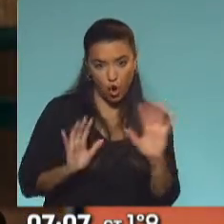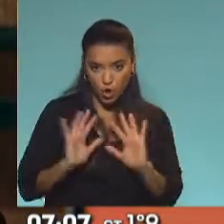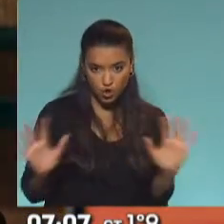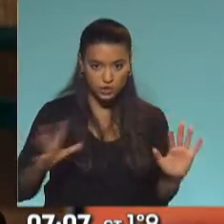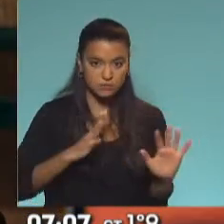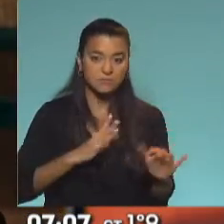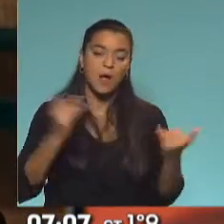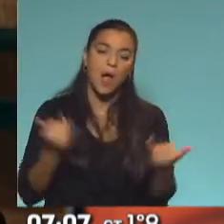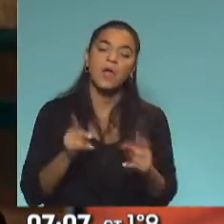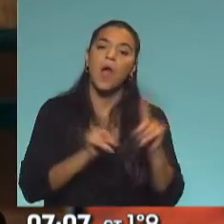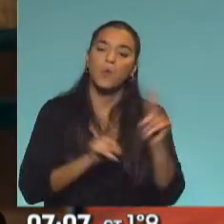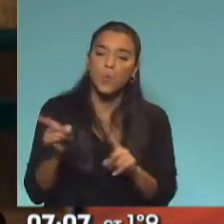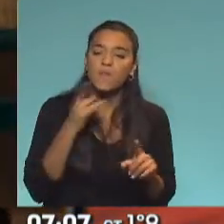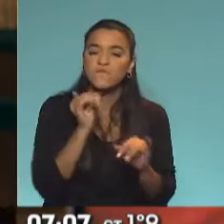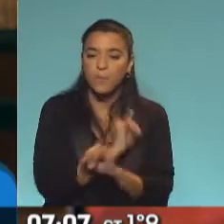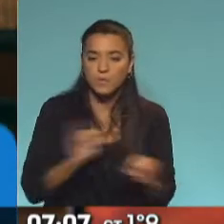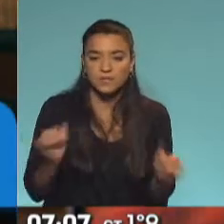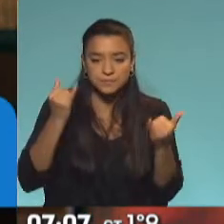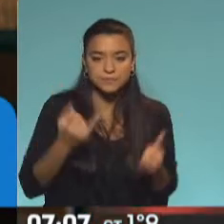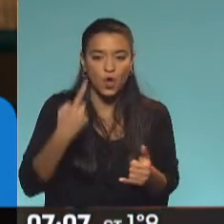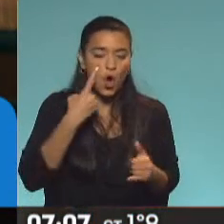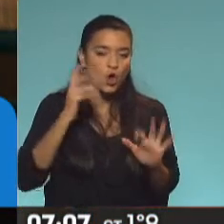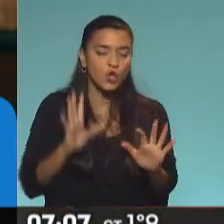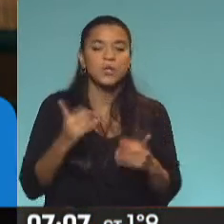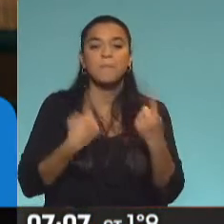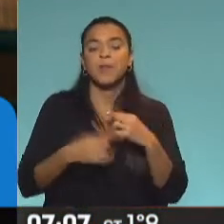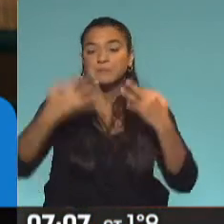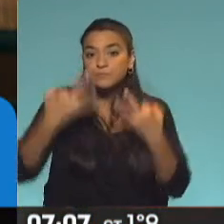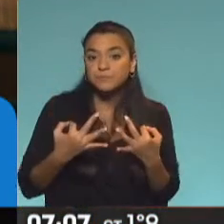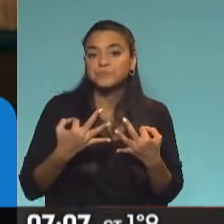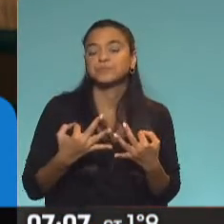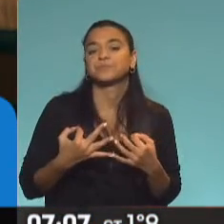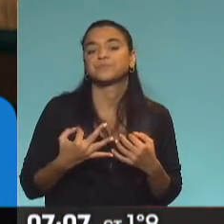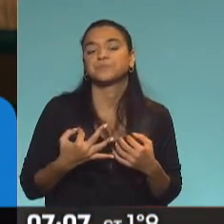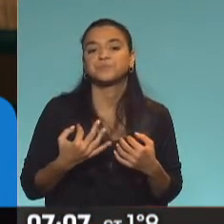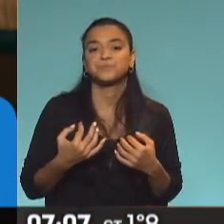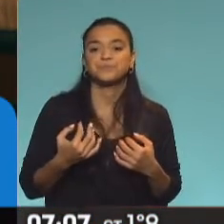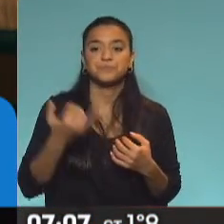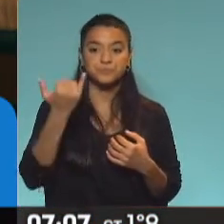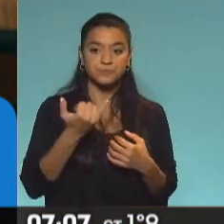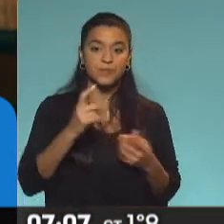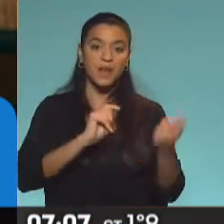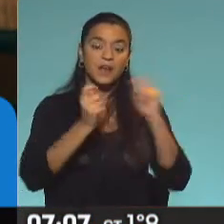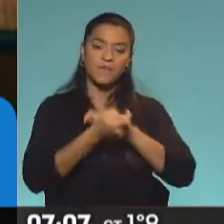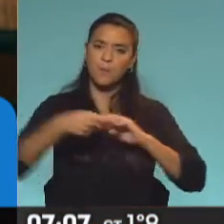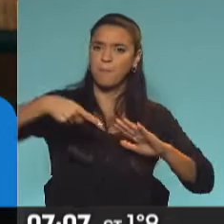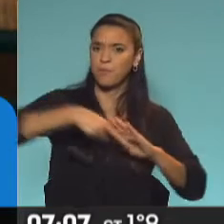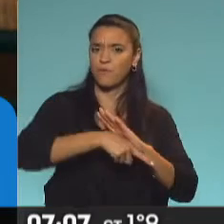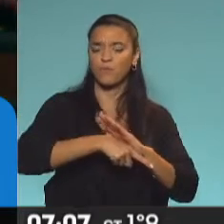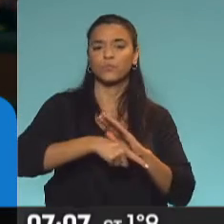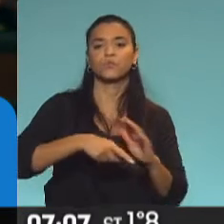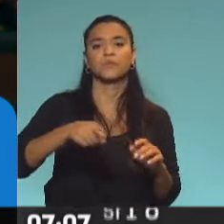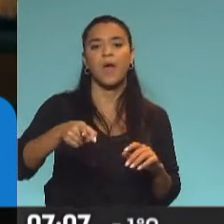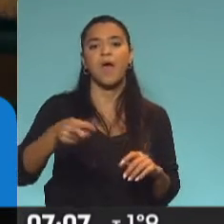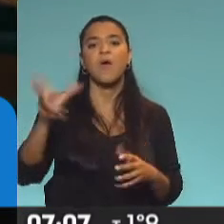Hay trascendidos, hay alguna información que se ha conocido, pero básicamente lo que implica es que va a haber una reforma profunda en el fuero